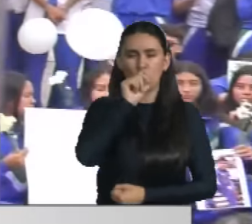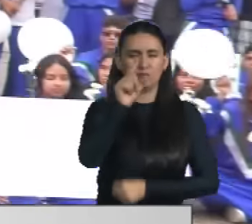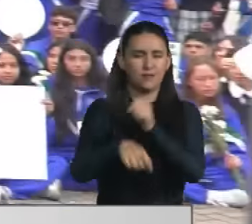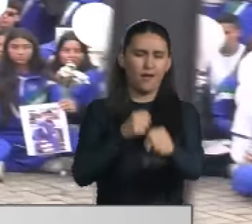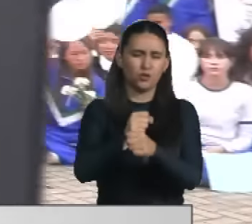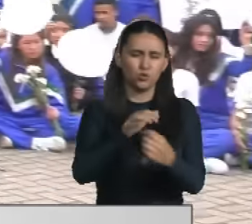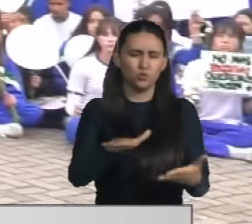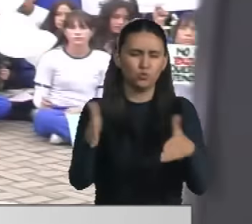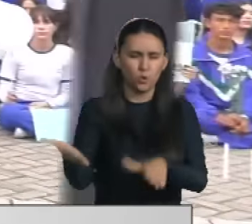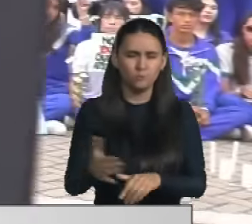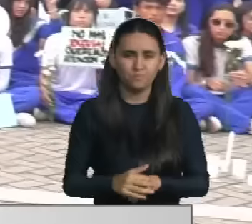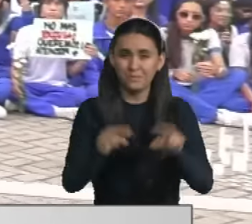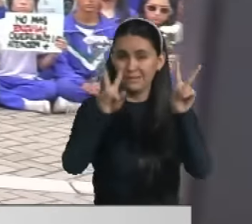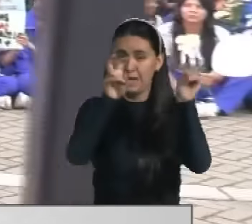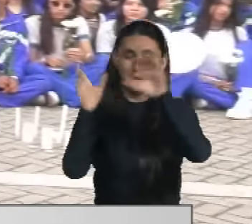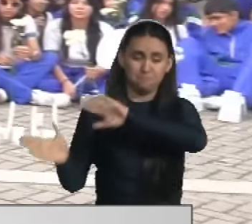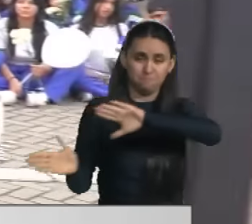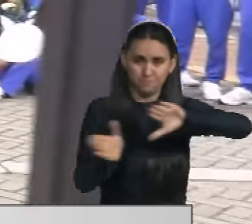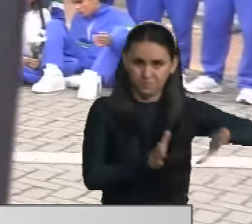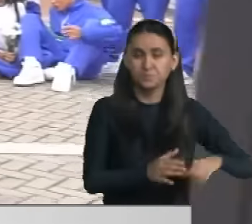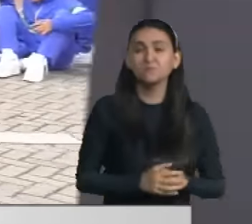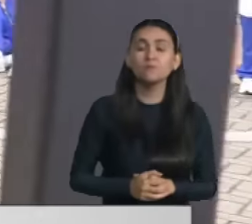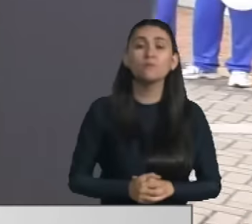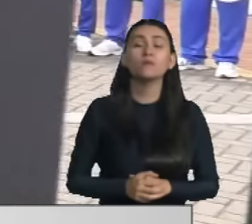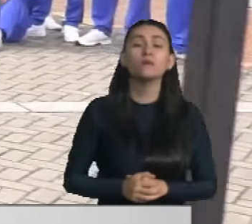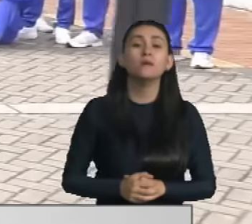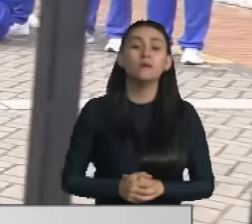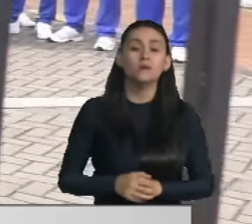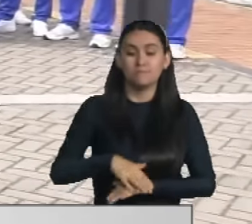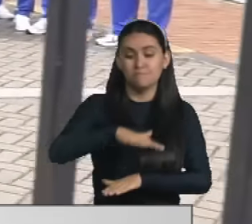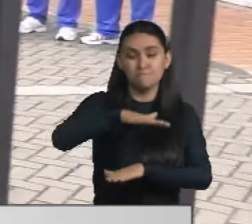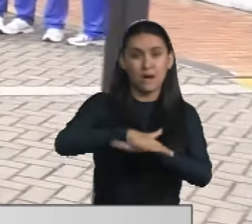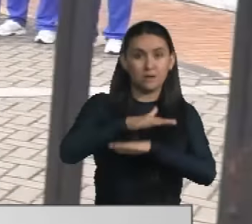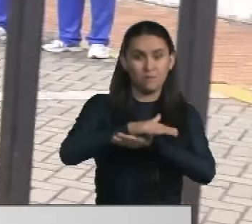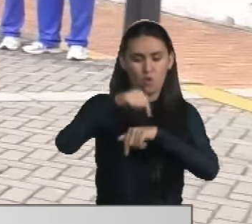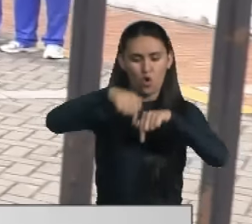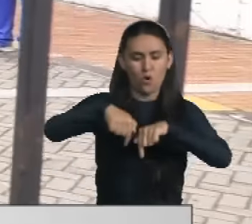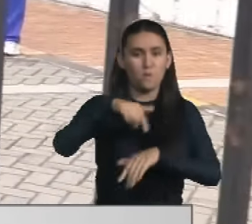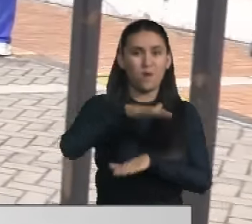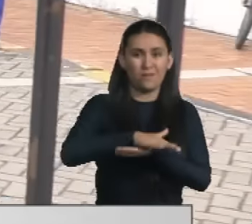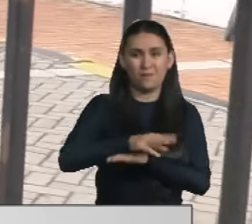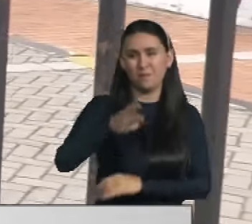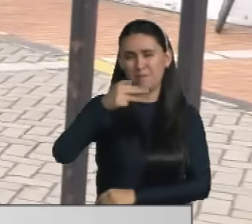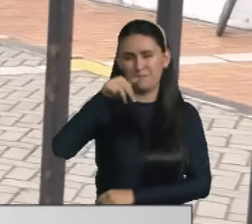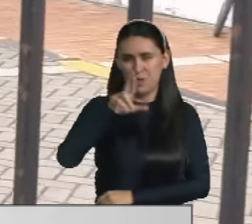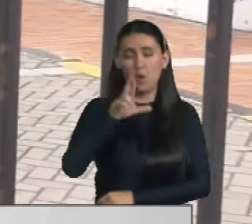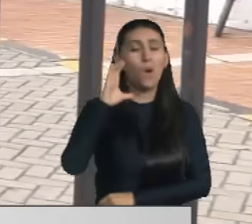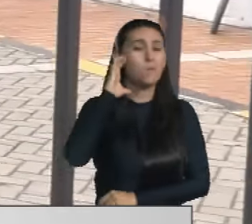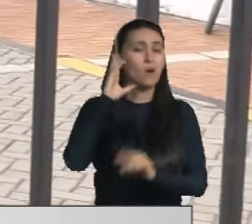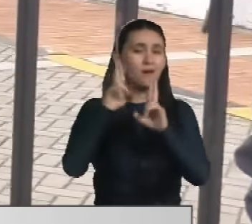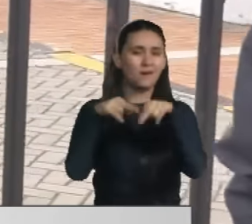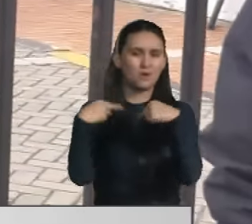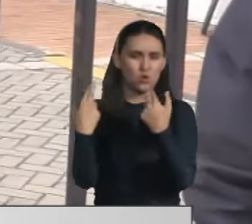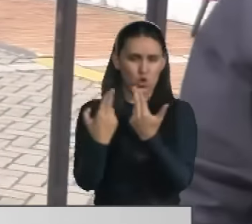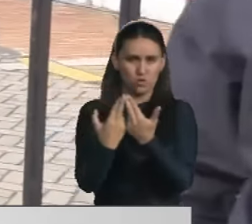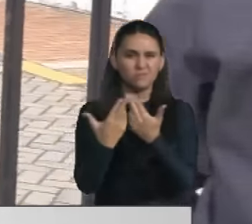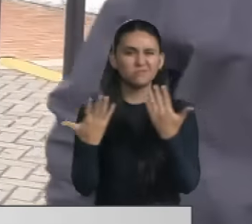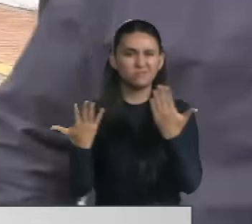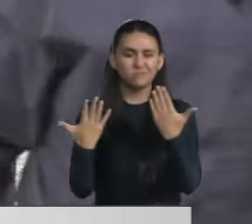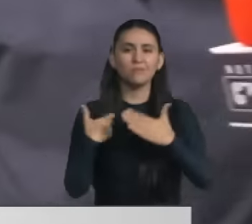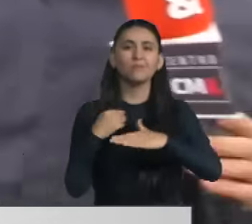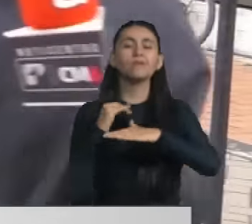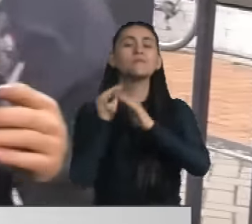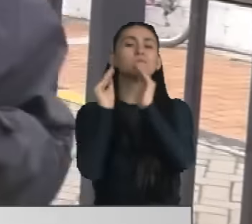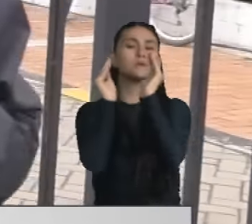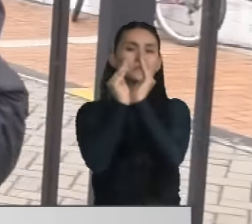solo 11 años. Cambiamos de tema porque en la tarde de este miércoles se llevará a cabo una reunión entre miembros del Instituto Colombiano de